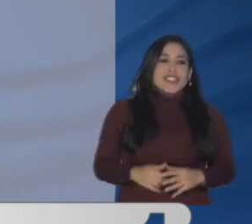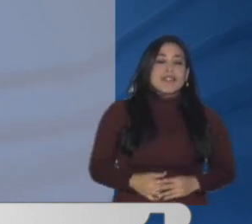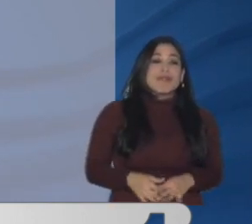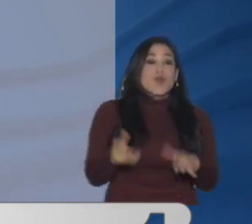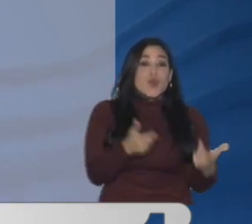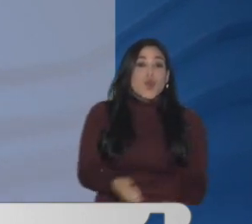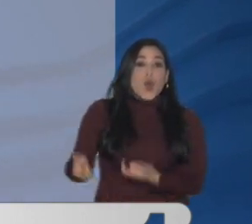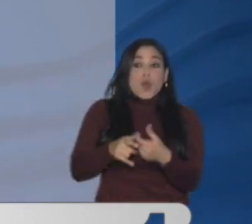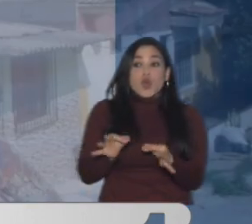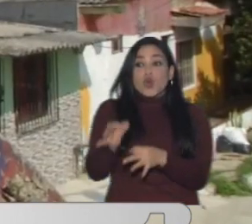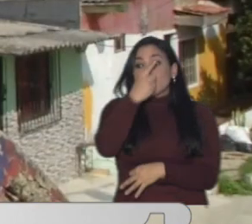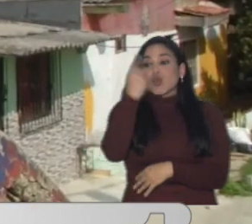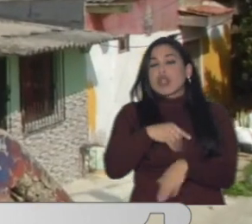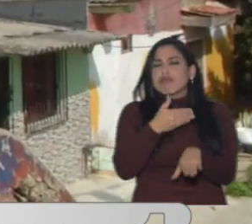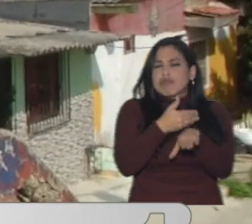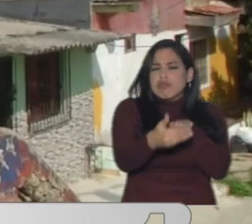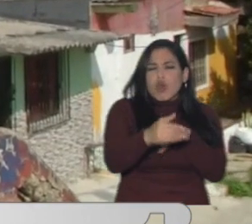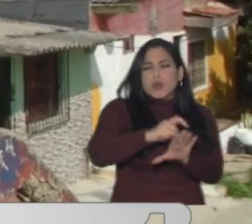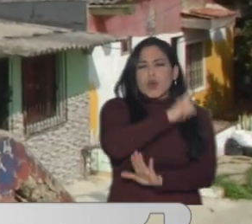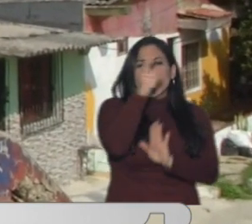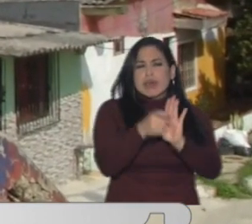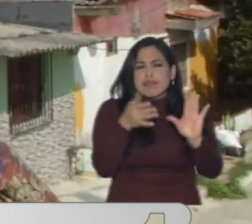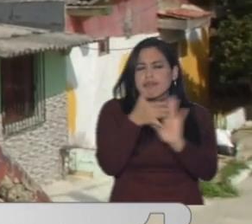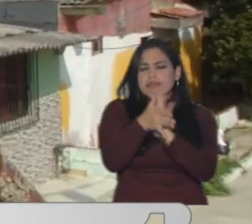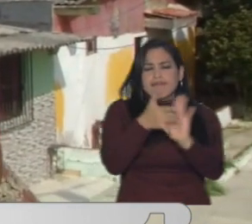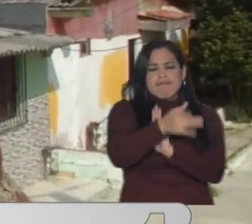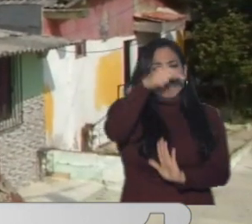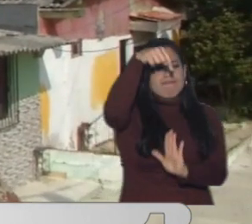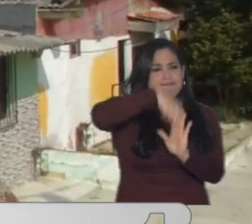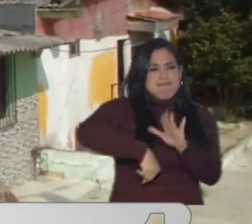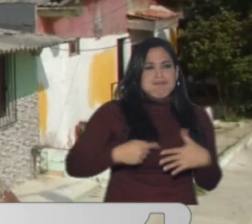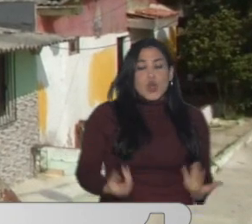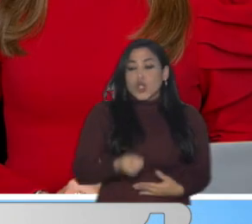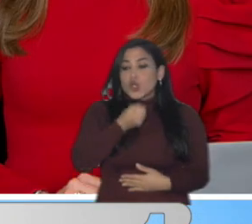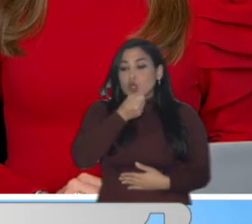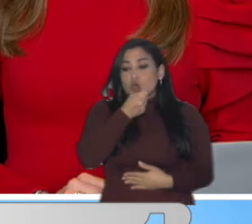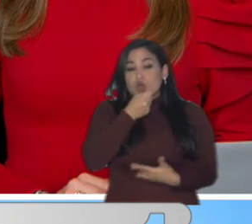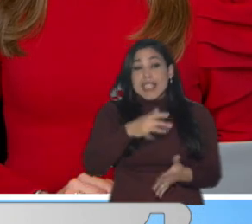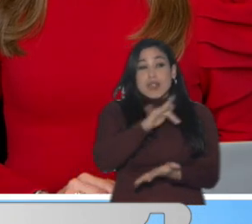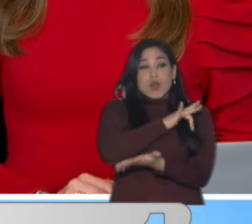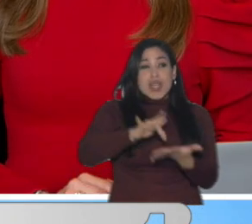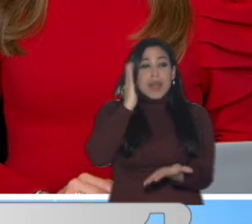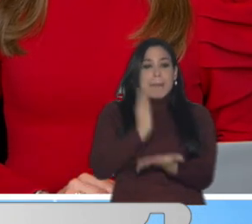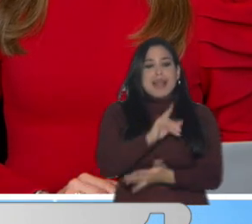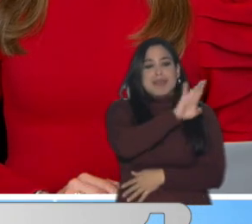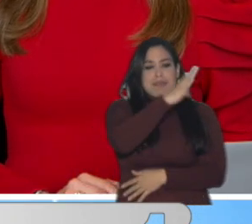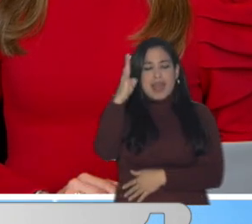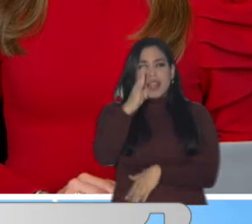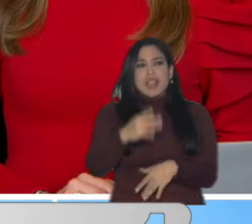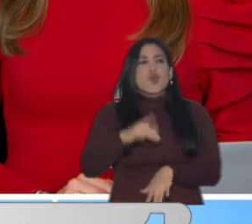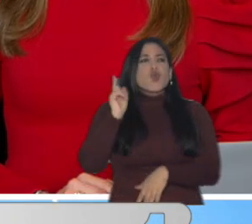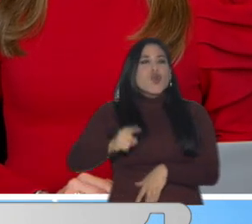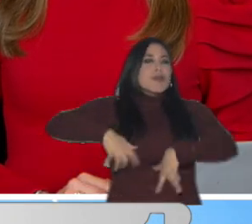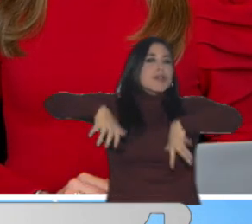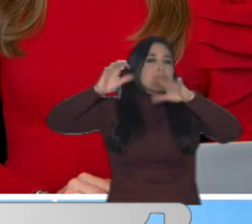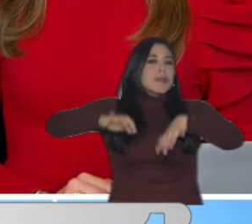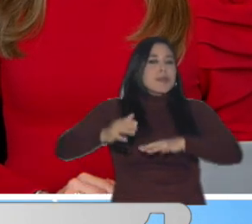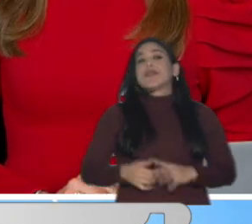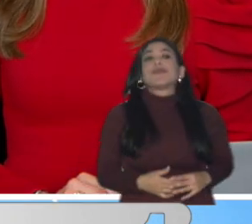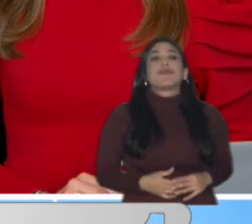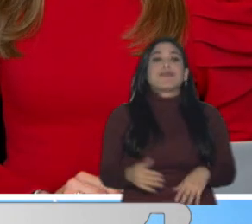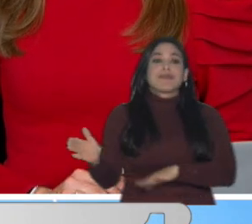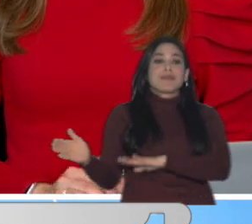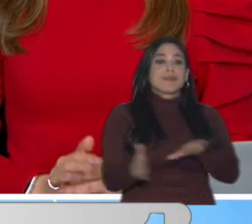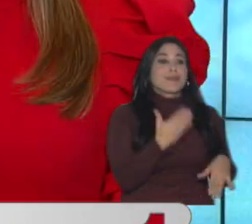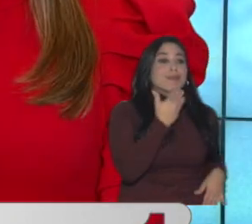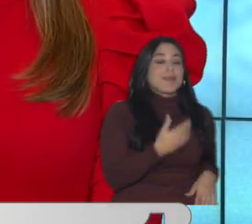de Bomberos de Soledad. Más adelante tendremos otros detalles de estas noticias de las emergencias en Barranquilla como consecuencia del invierno.